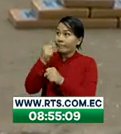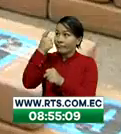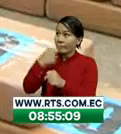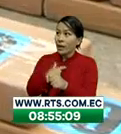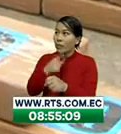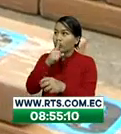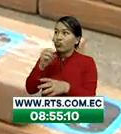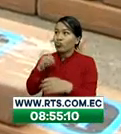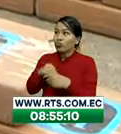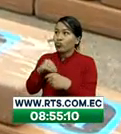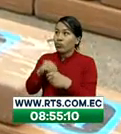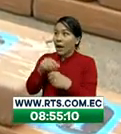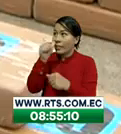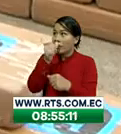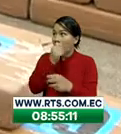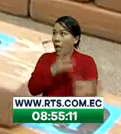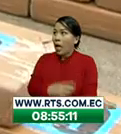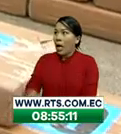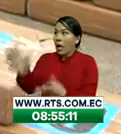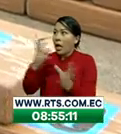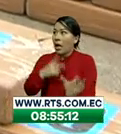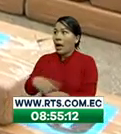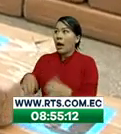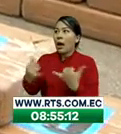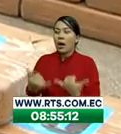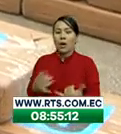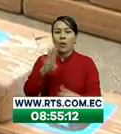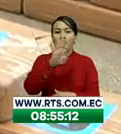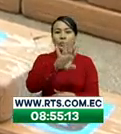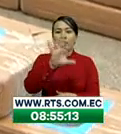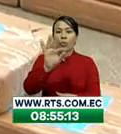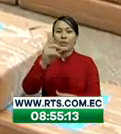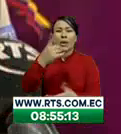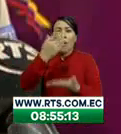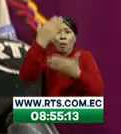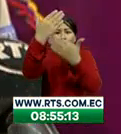de 4.991 casos a nivel nacional.